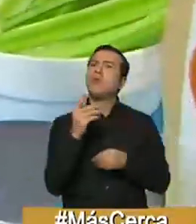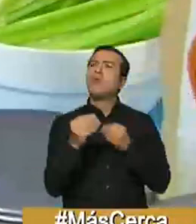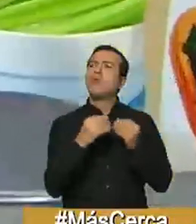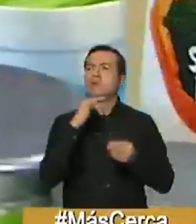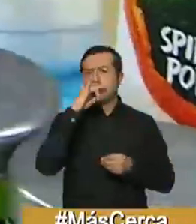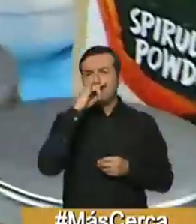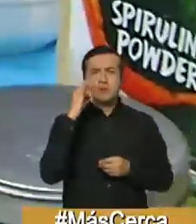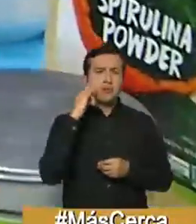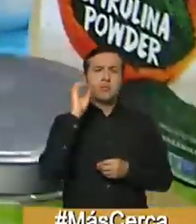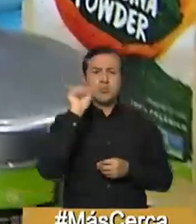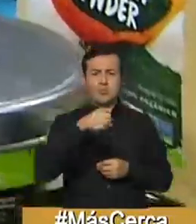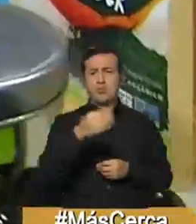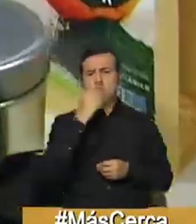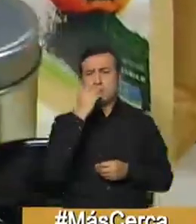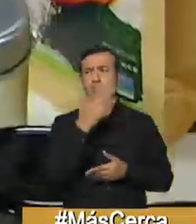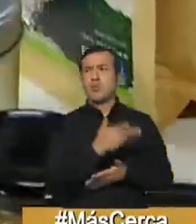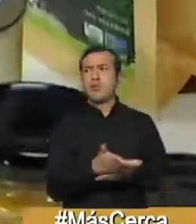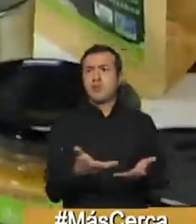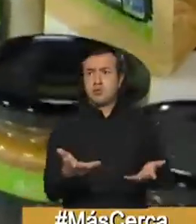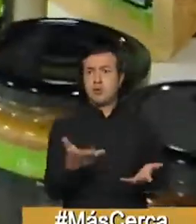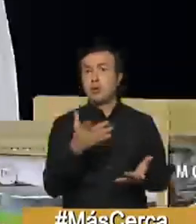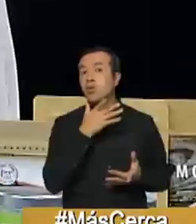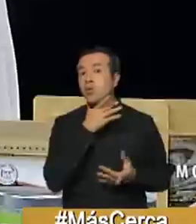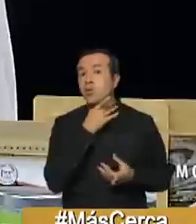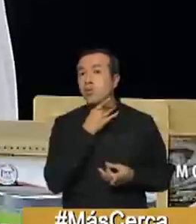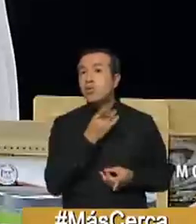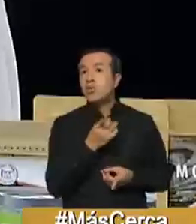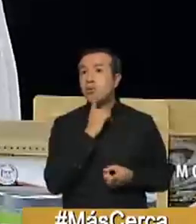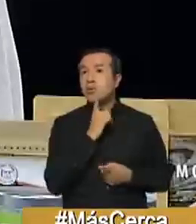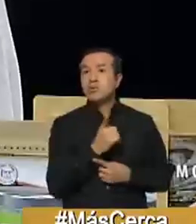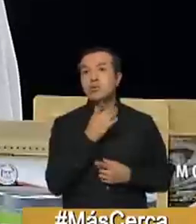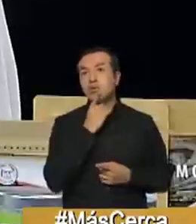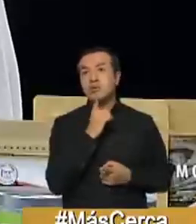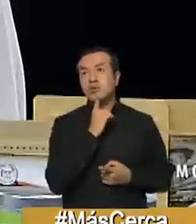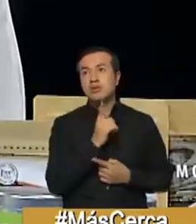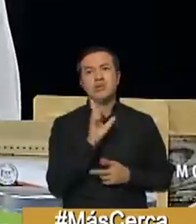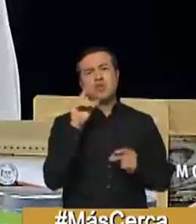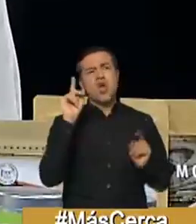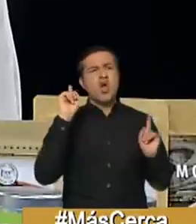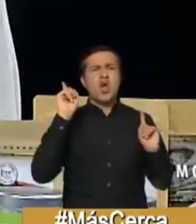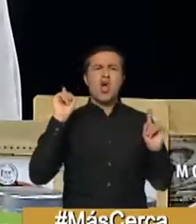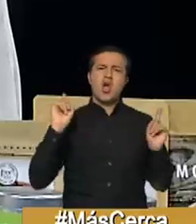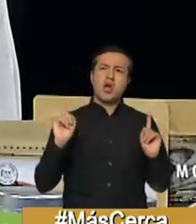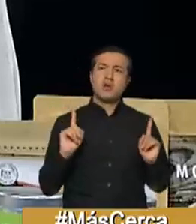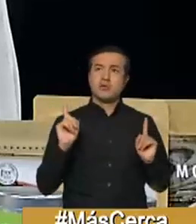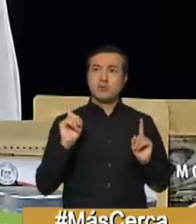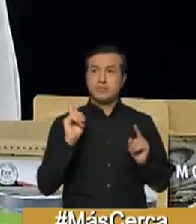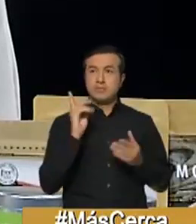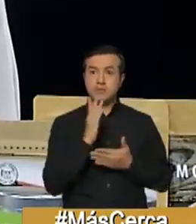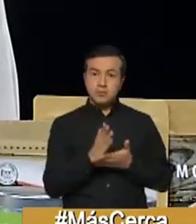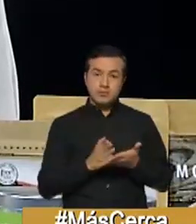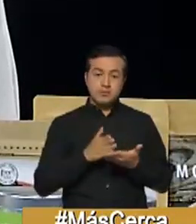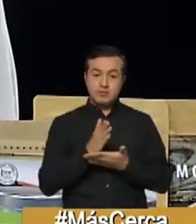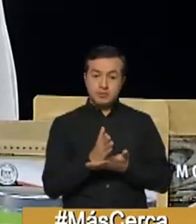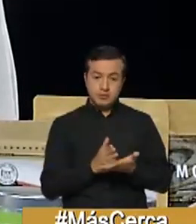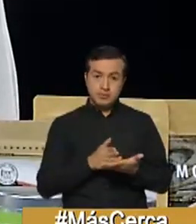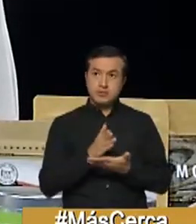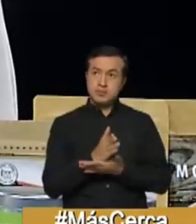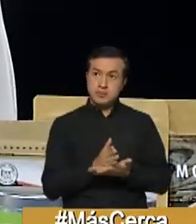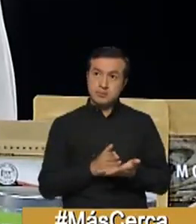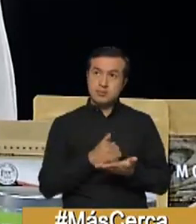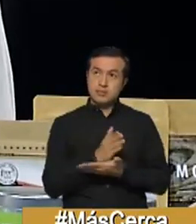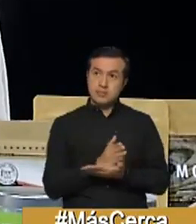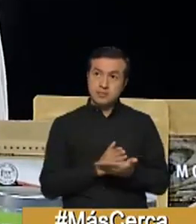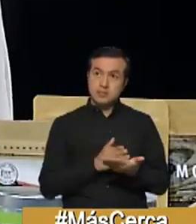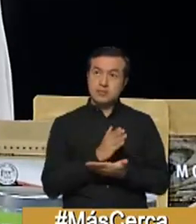digo a un niño que se puede comer esto? Y que sea agradable para él, que no, me digan, si uno lo corta de una forma que sea